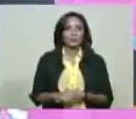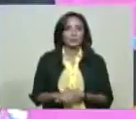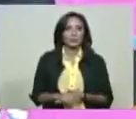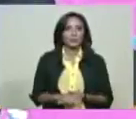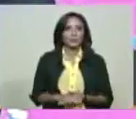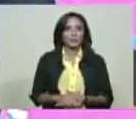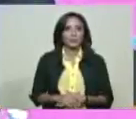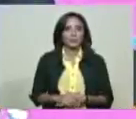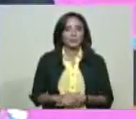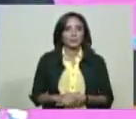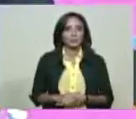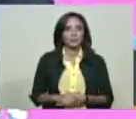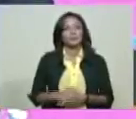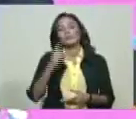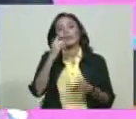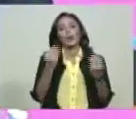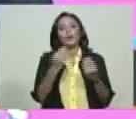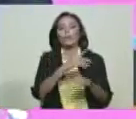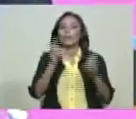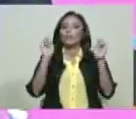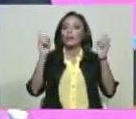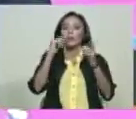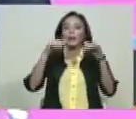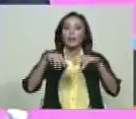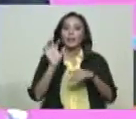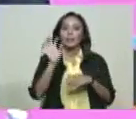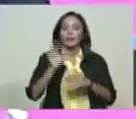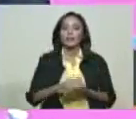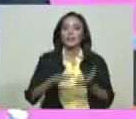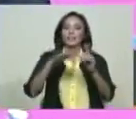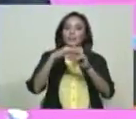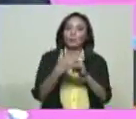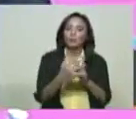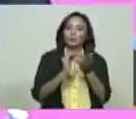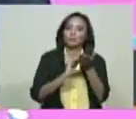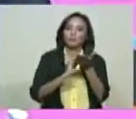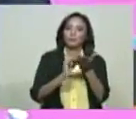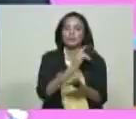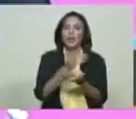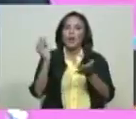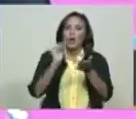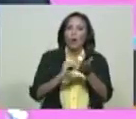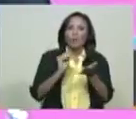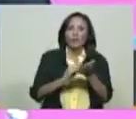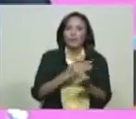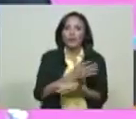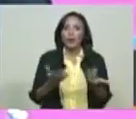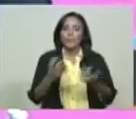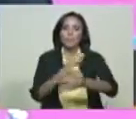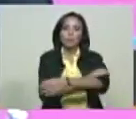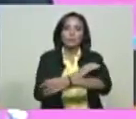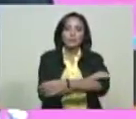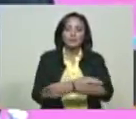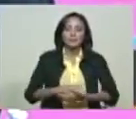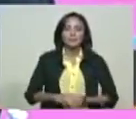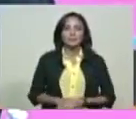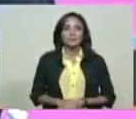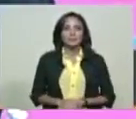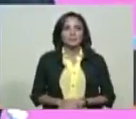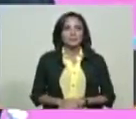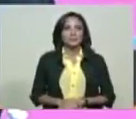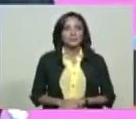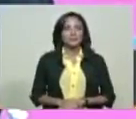los temas nuestros los temas del país más nunca volvamos a la vieja práctica de la izquierda